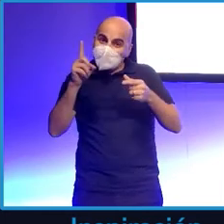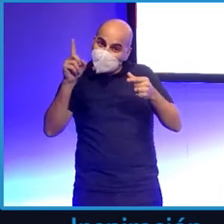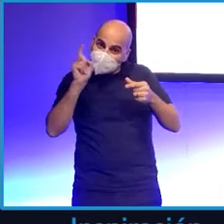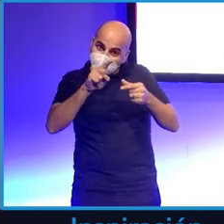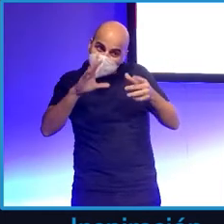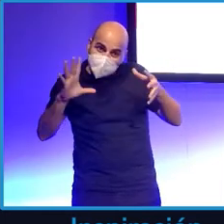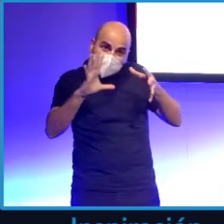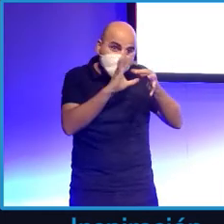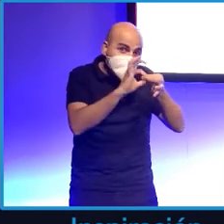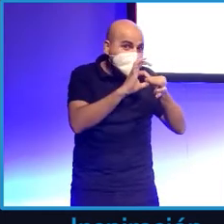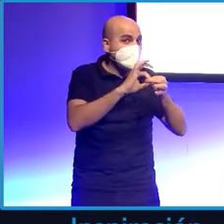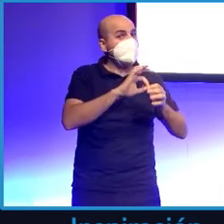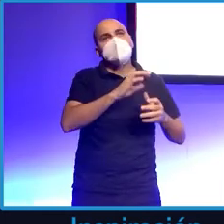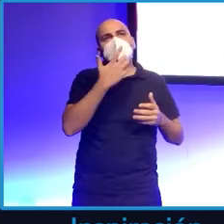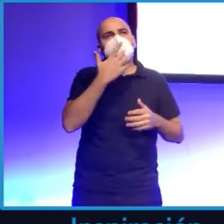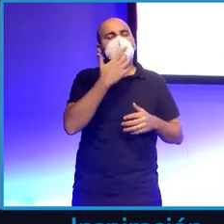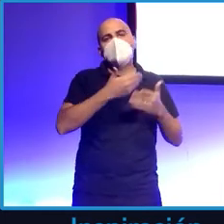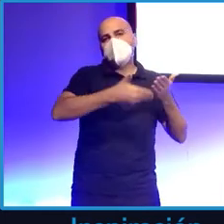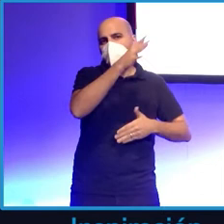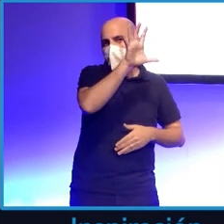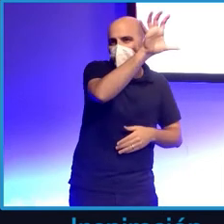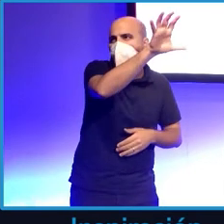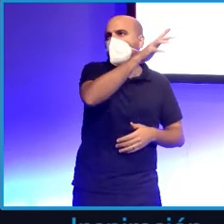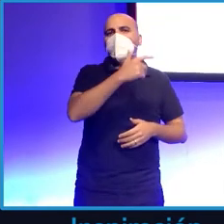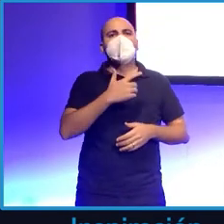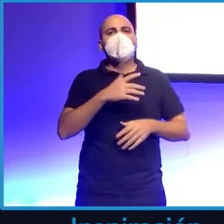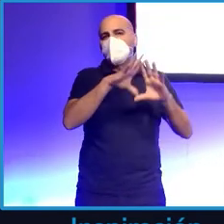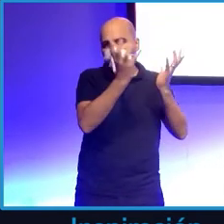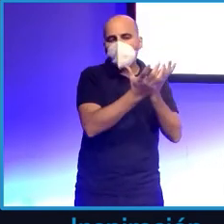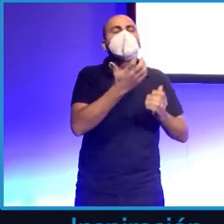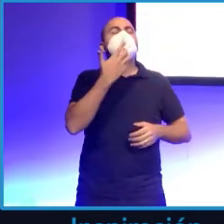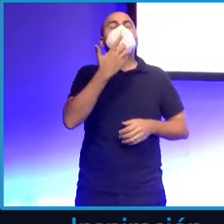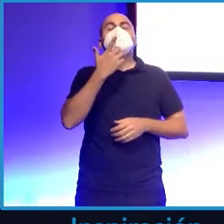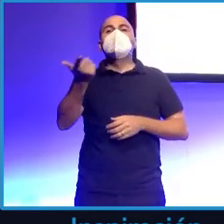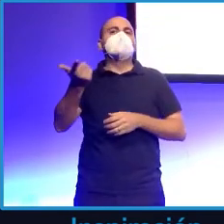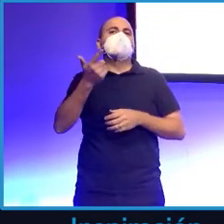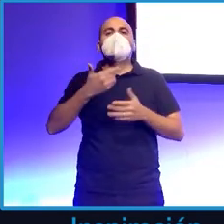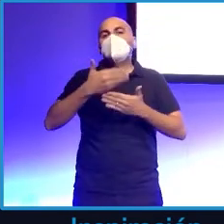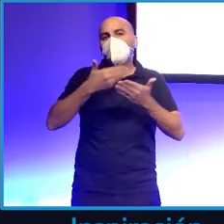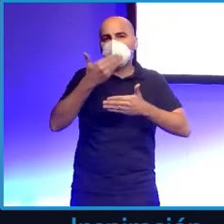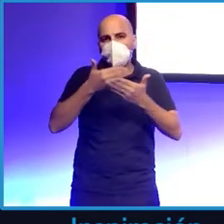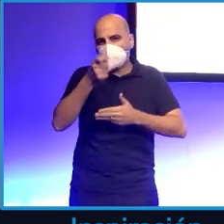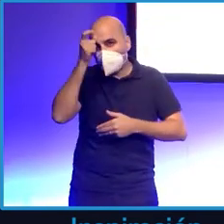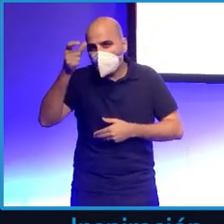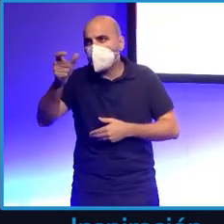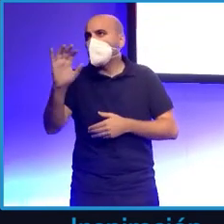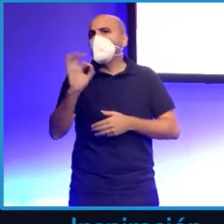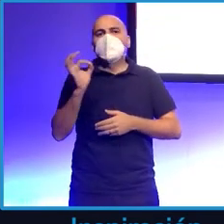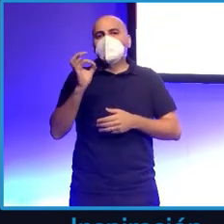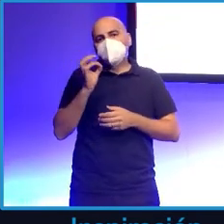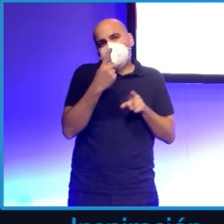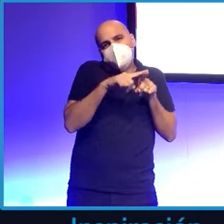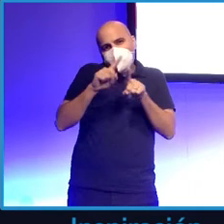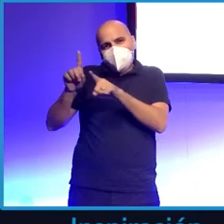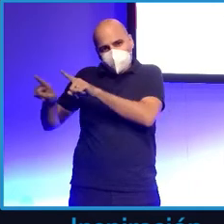conocido a nivel internacional que un blog local chiquitín a vernos por desprestigiarlo pero al final es como la tele seguramente te ven